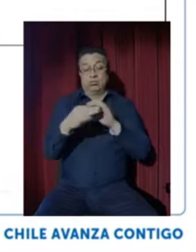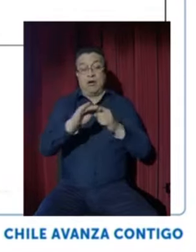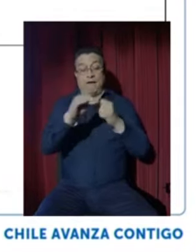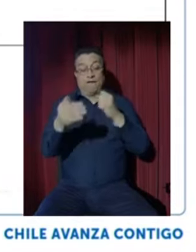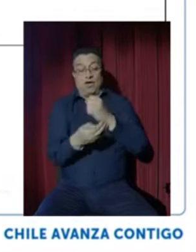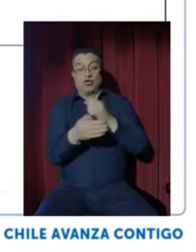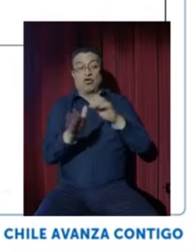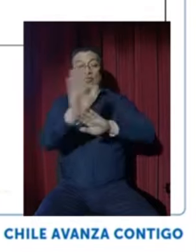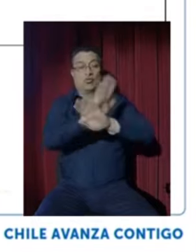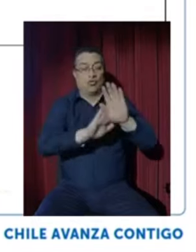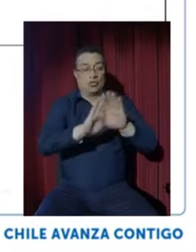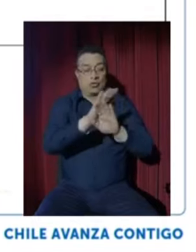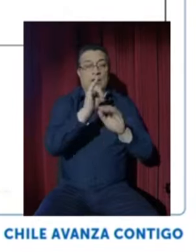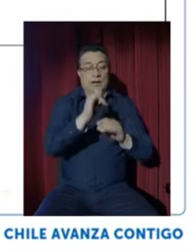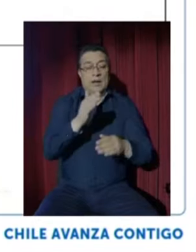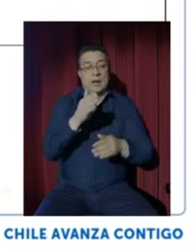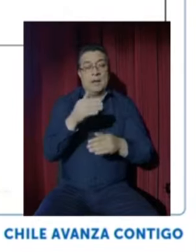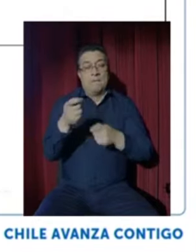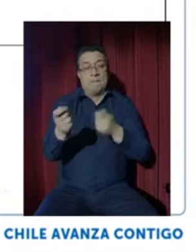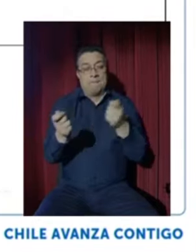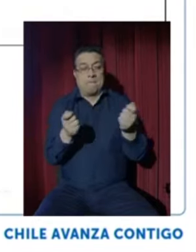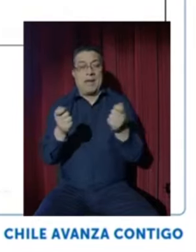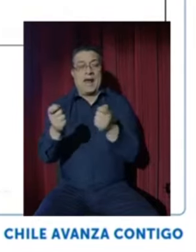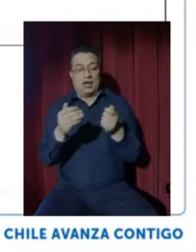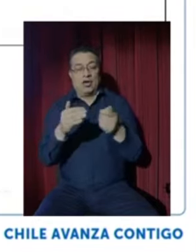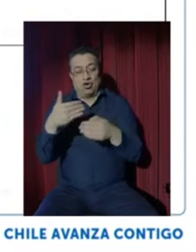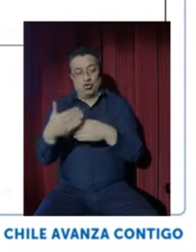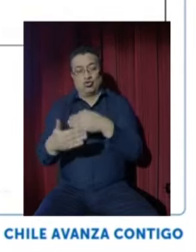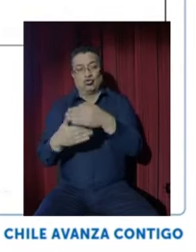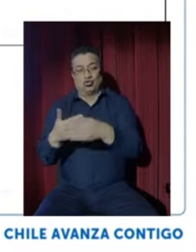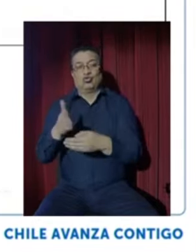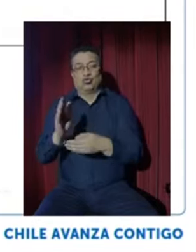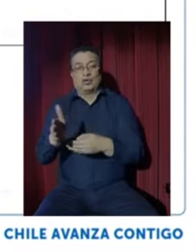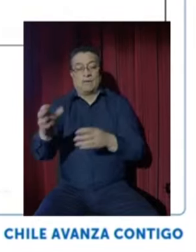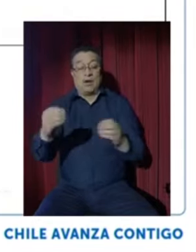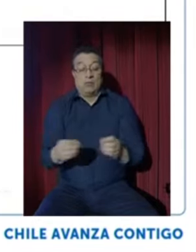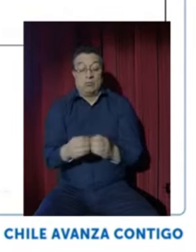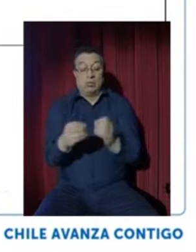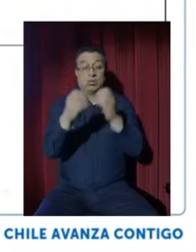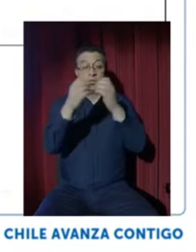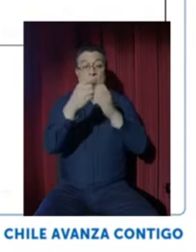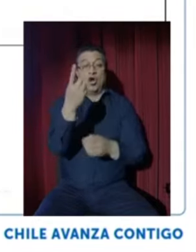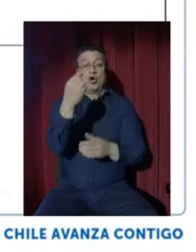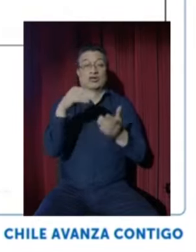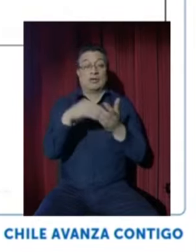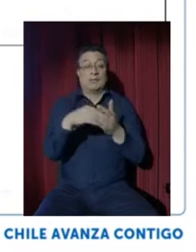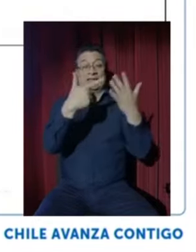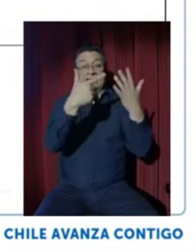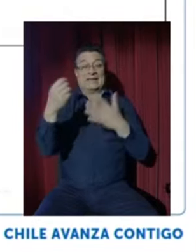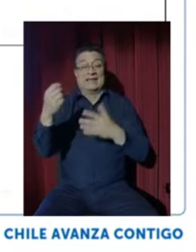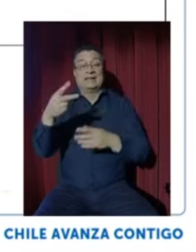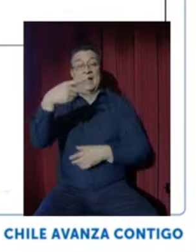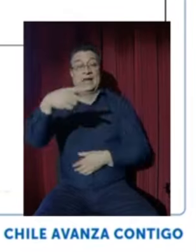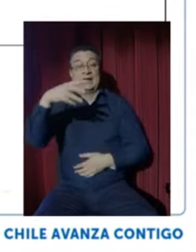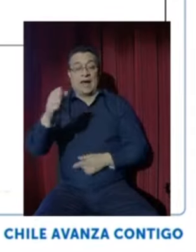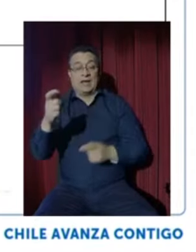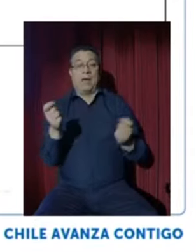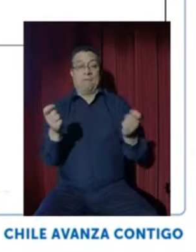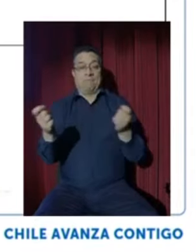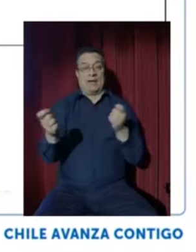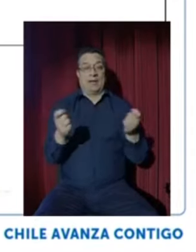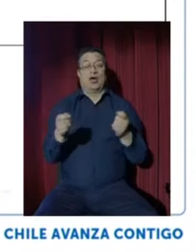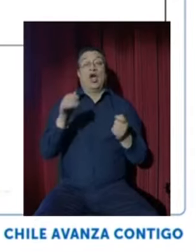conservación y manejo sustentable que sumamos 11800 hectáreas bajo manejo y